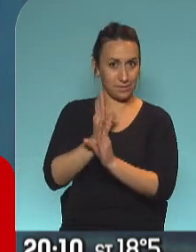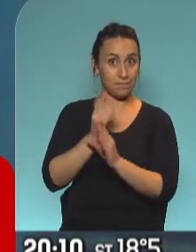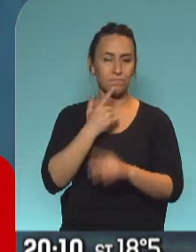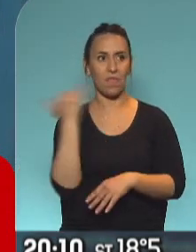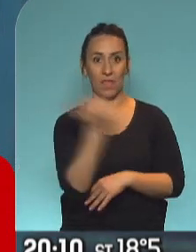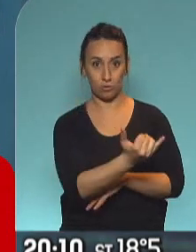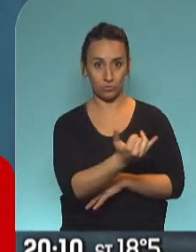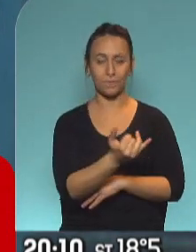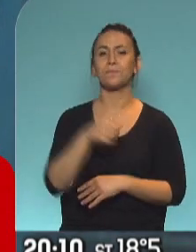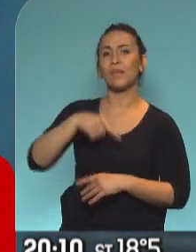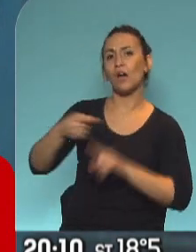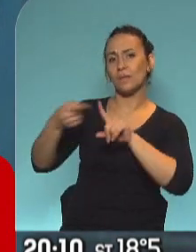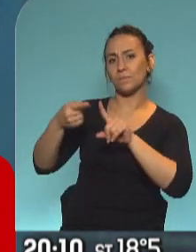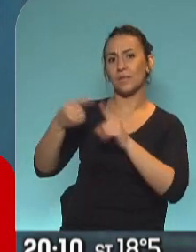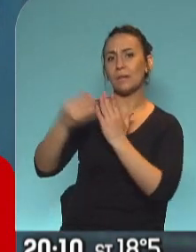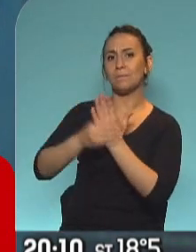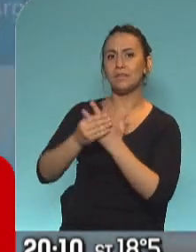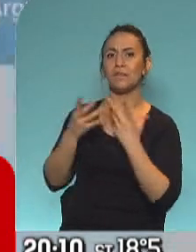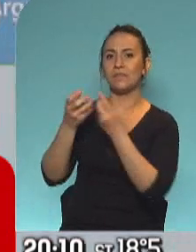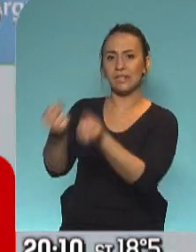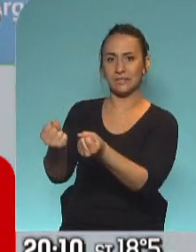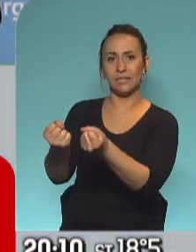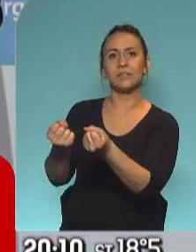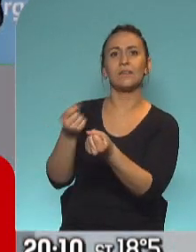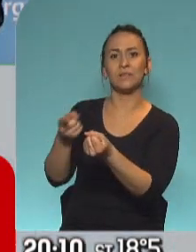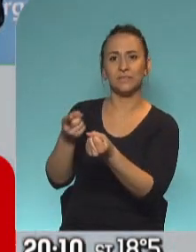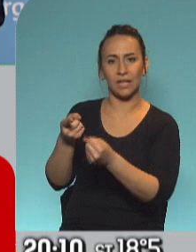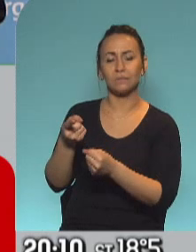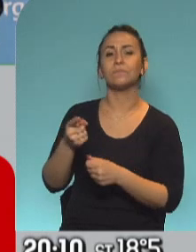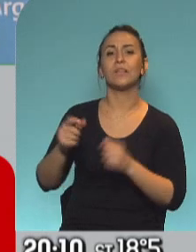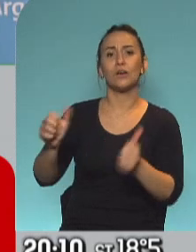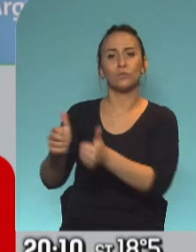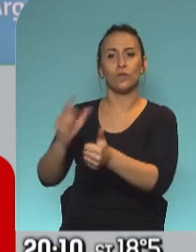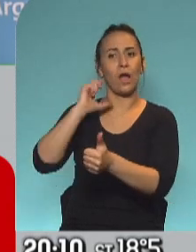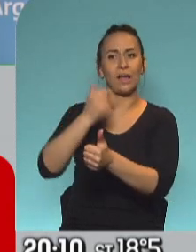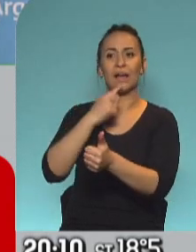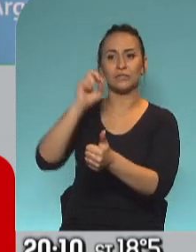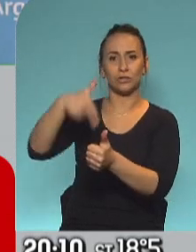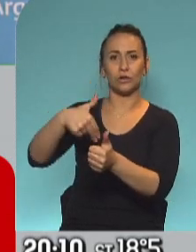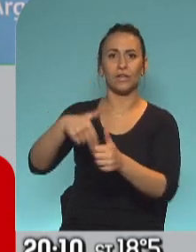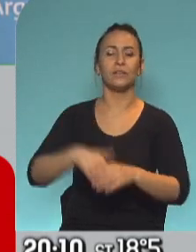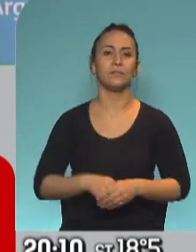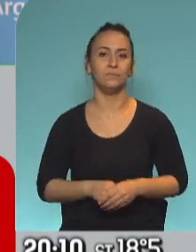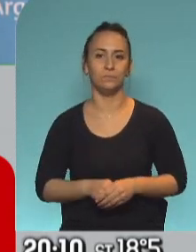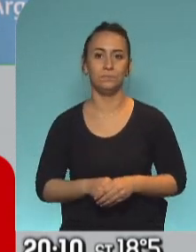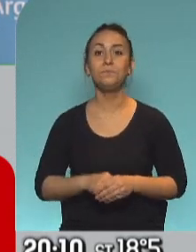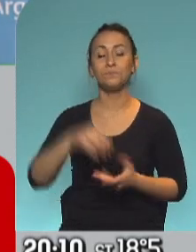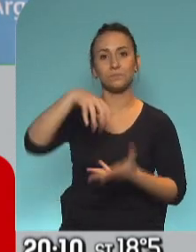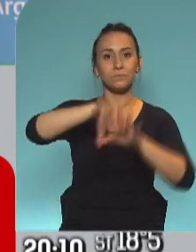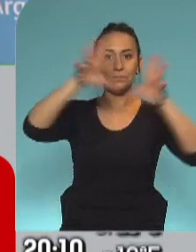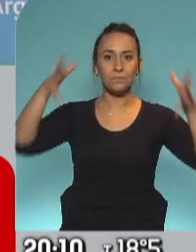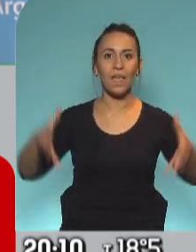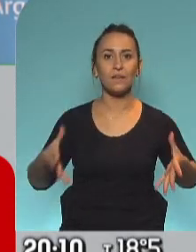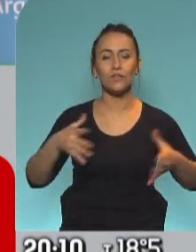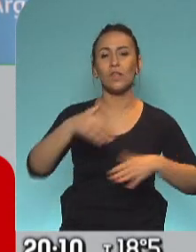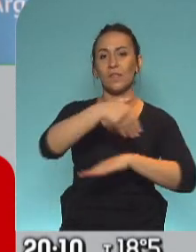podemos saludar al ministro de Defensa. Primero a Gastón Zulay. Gastón, buenas noches. ¿Qué tal? Así es, muy buenas noches, Ariel. Estamos en el edificio